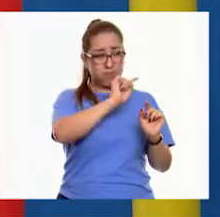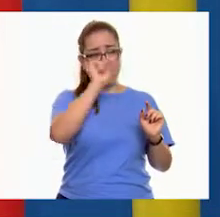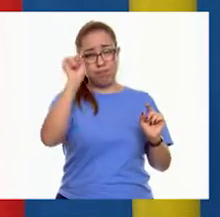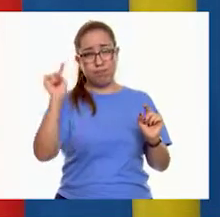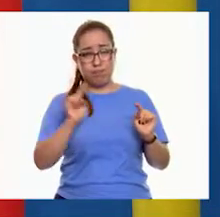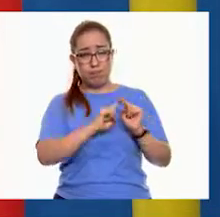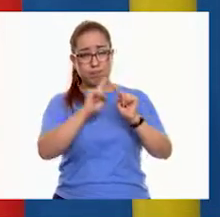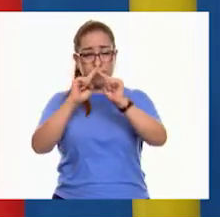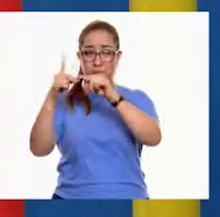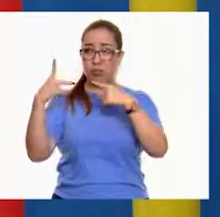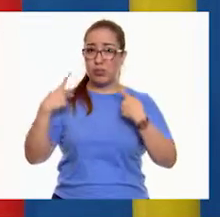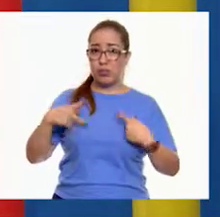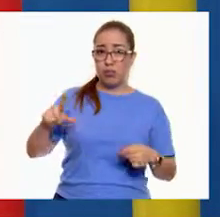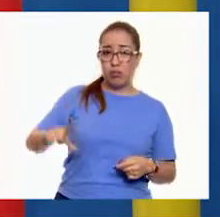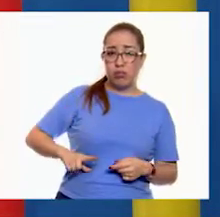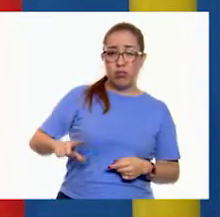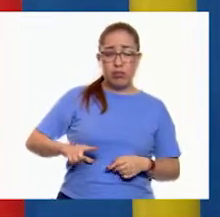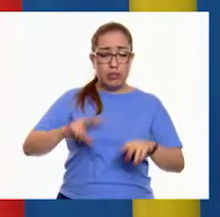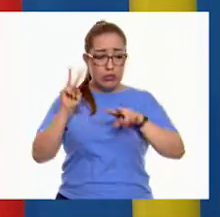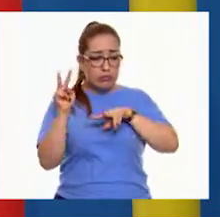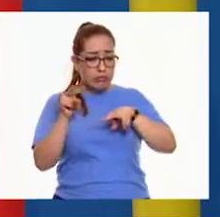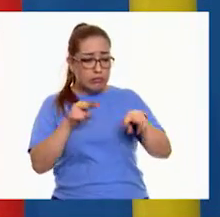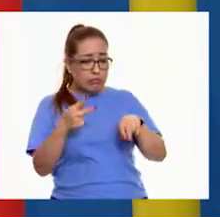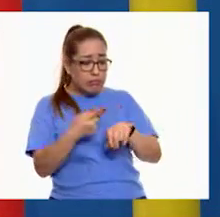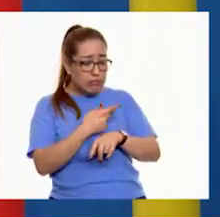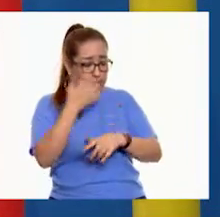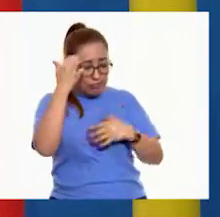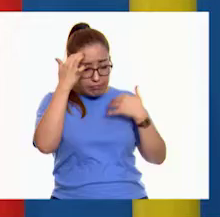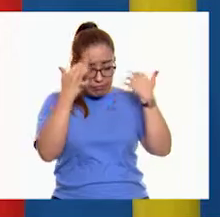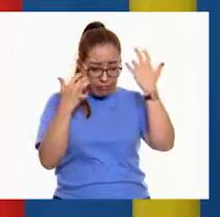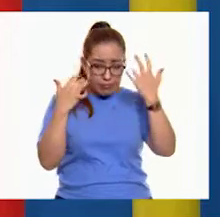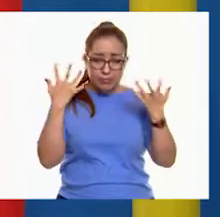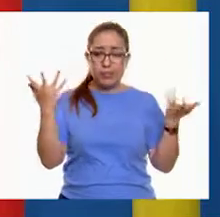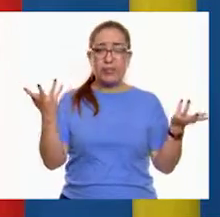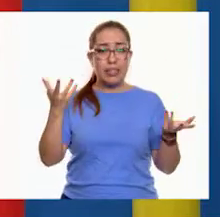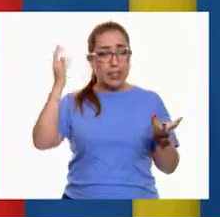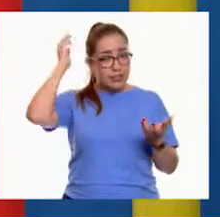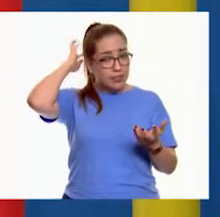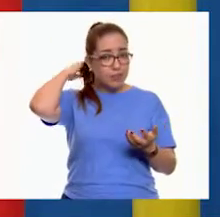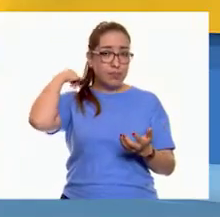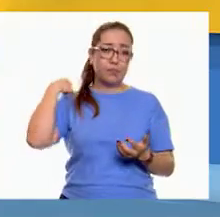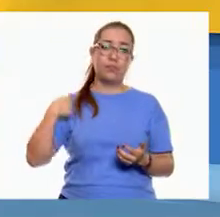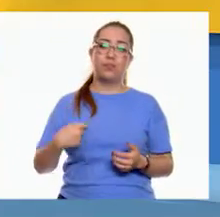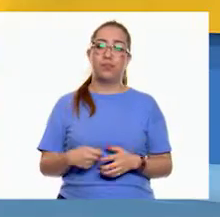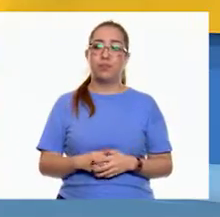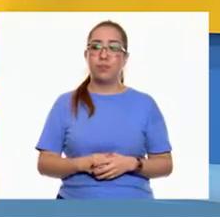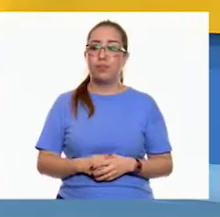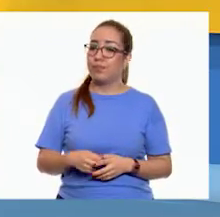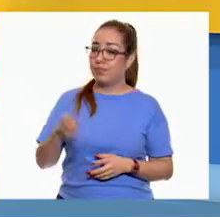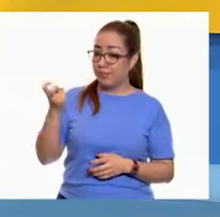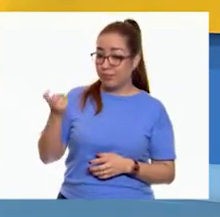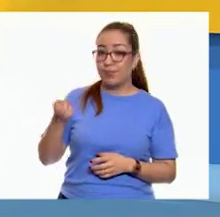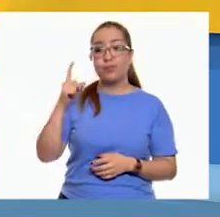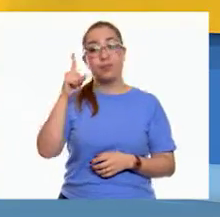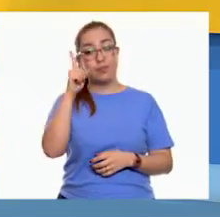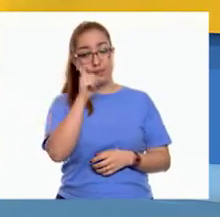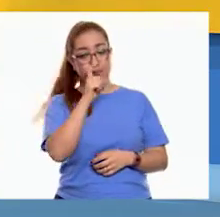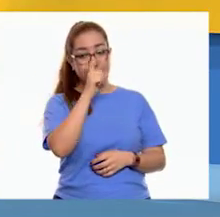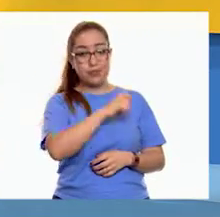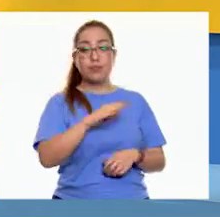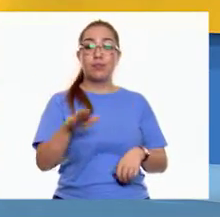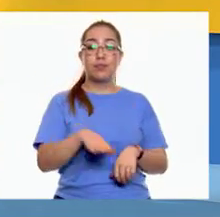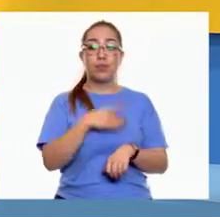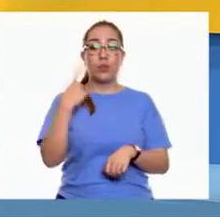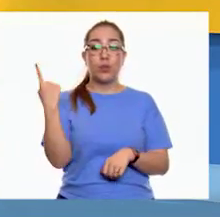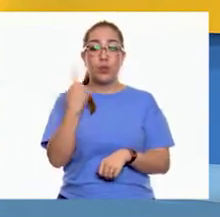inmediata a este fenómeno y las periferias de las ciudades comenzaron a verse algo rezagadas. Pues sí, porque en estas zonas